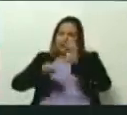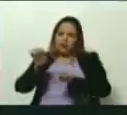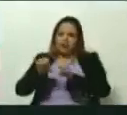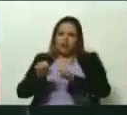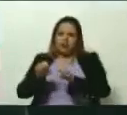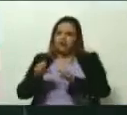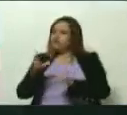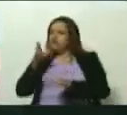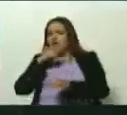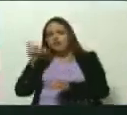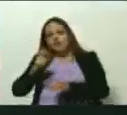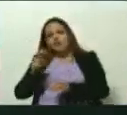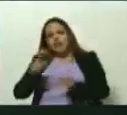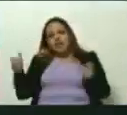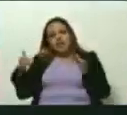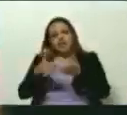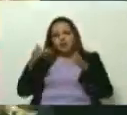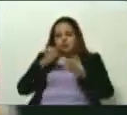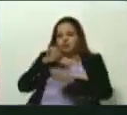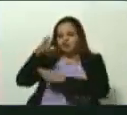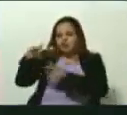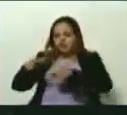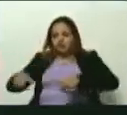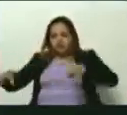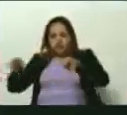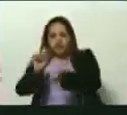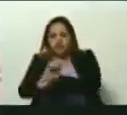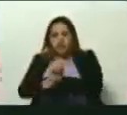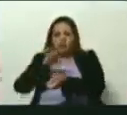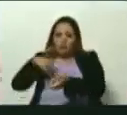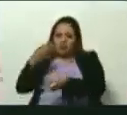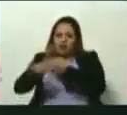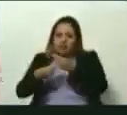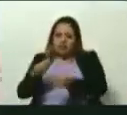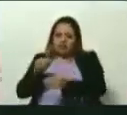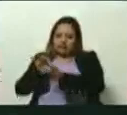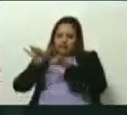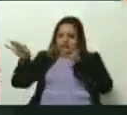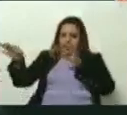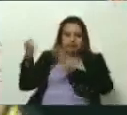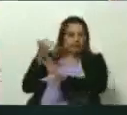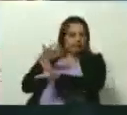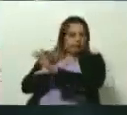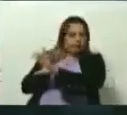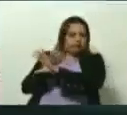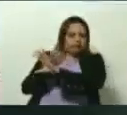hace falta que el equipo de evaluadores esté en el establecimiento, sino lo podemos hacer desde cualquier